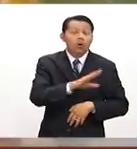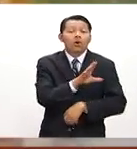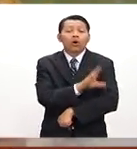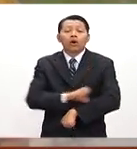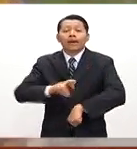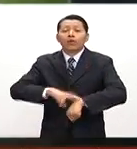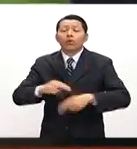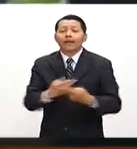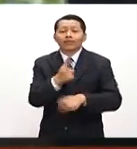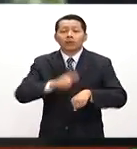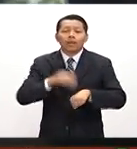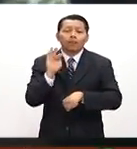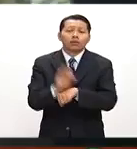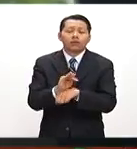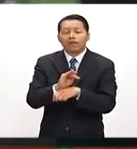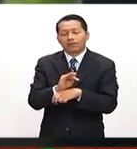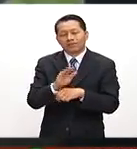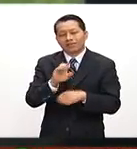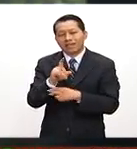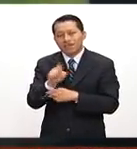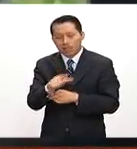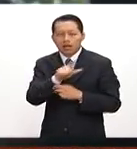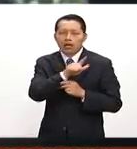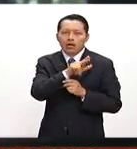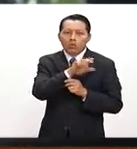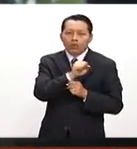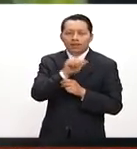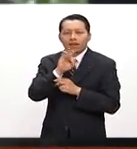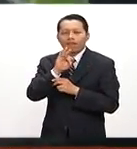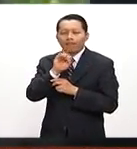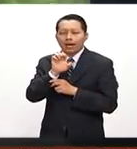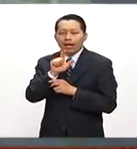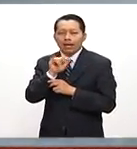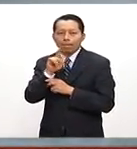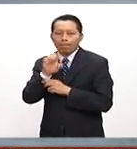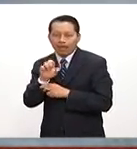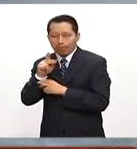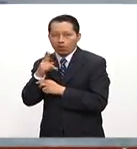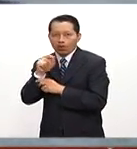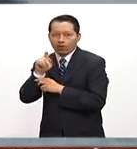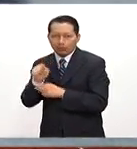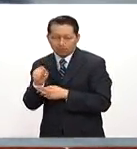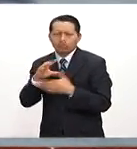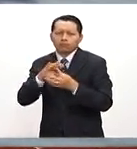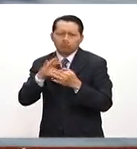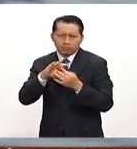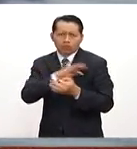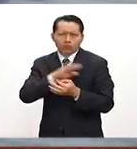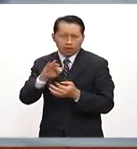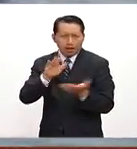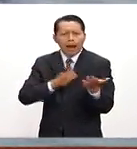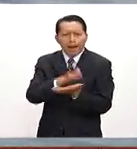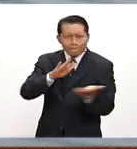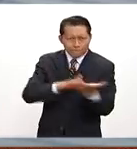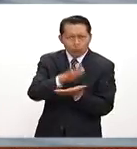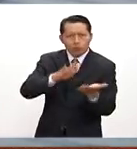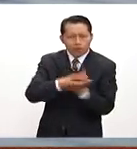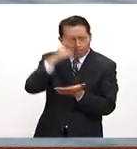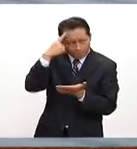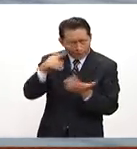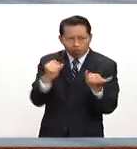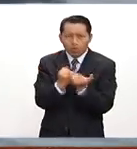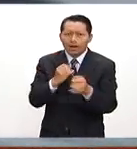de Protección Civil, Luis Felipe Puente Espinosa, solicitó a los delegados federales brindar todo el apoyo y coordinarse con el gobierno del